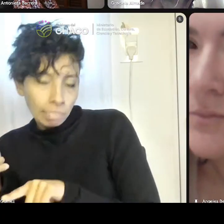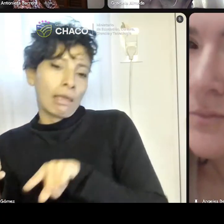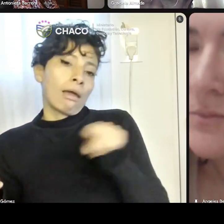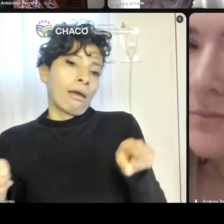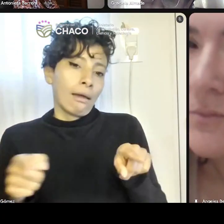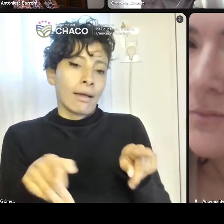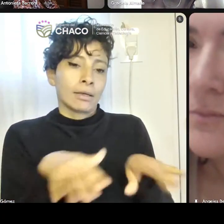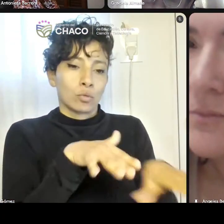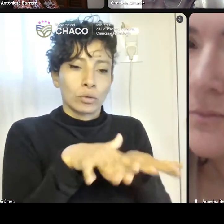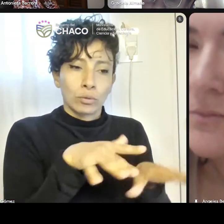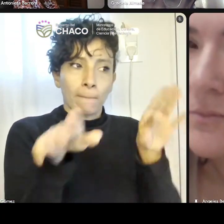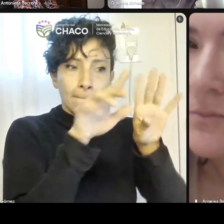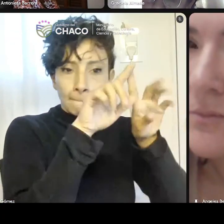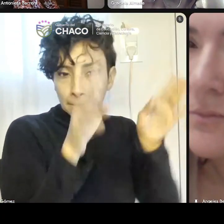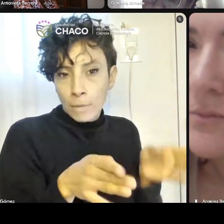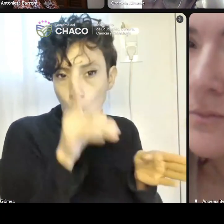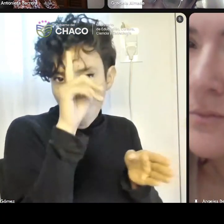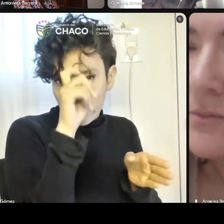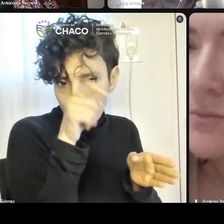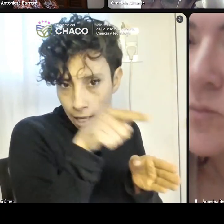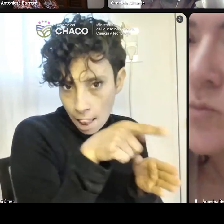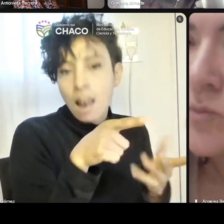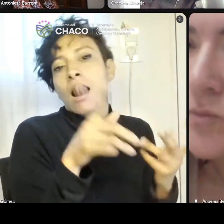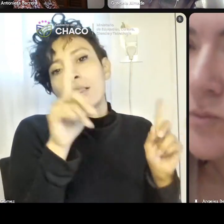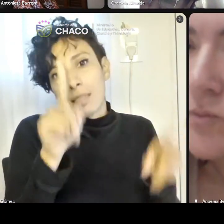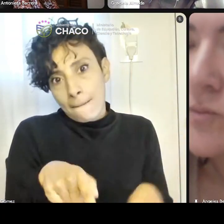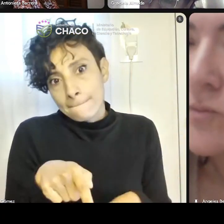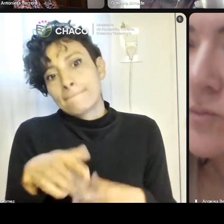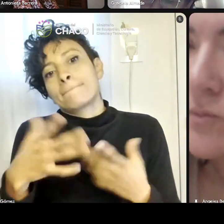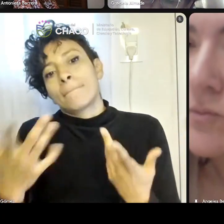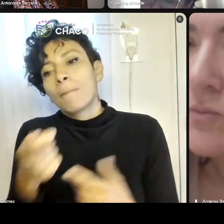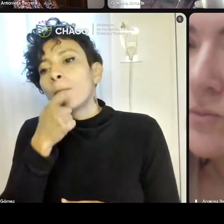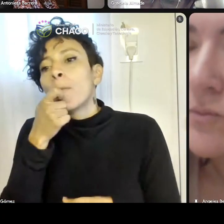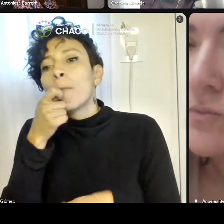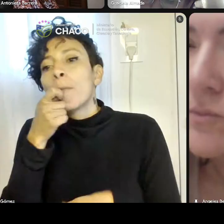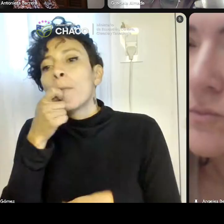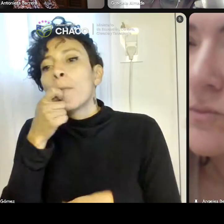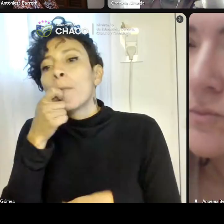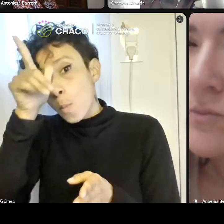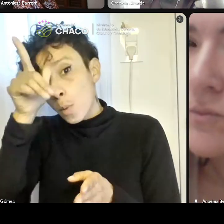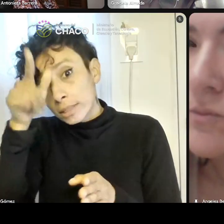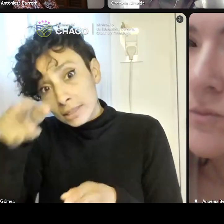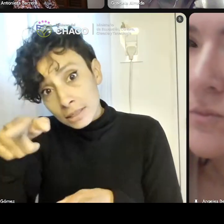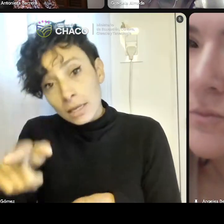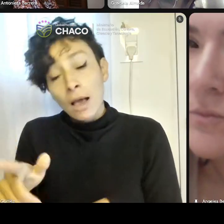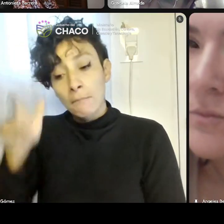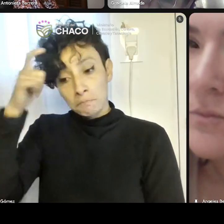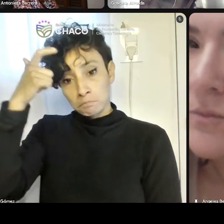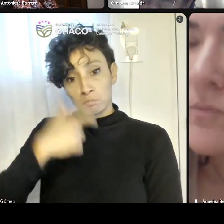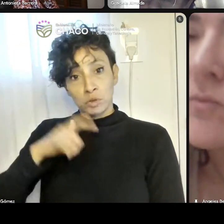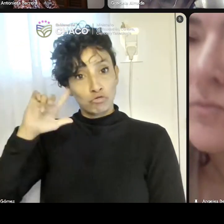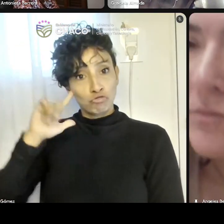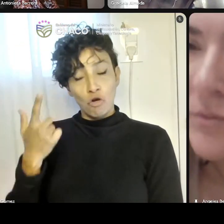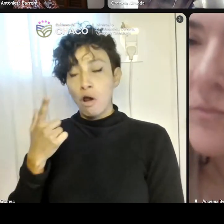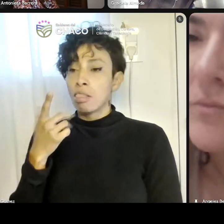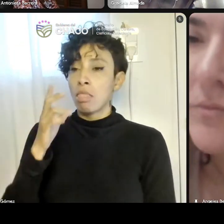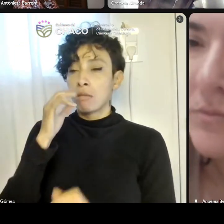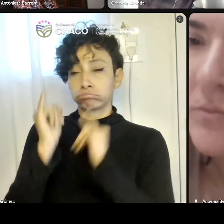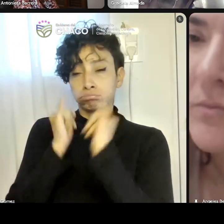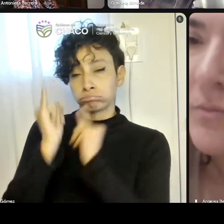hospital, de una persona en la policía, de una persona sorda en la policía y ellos ayudando.